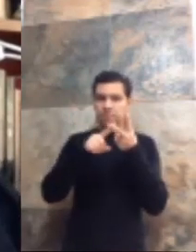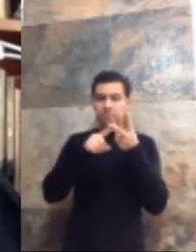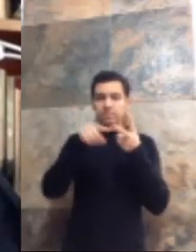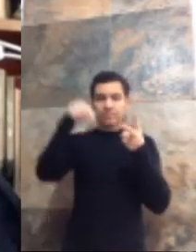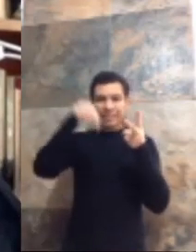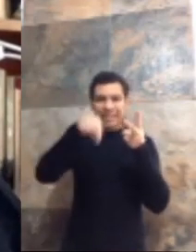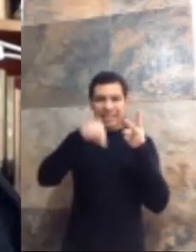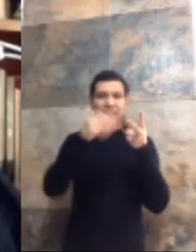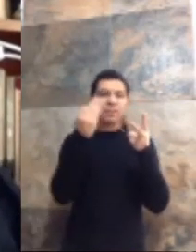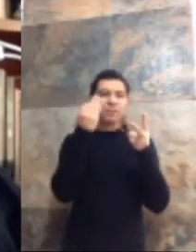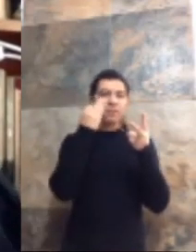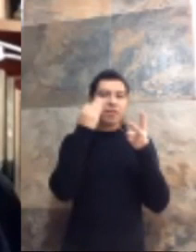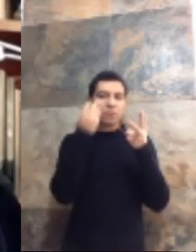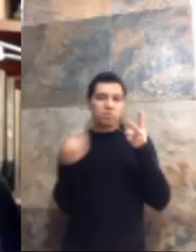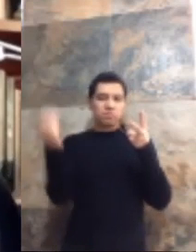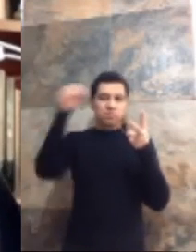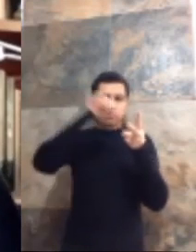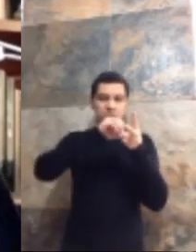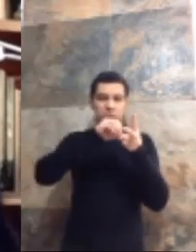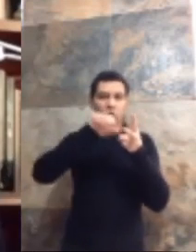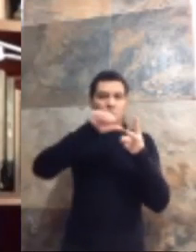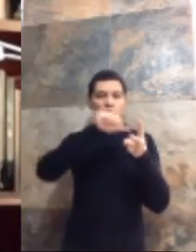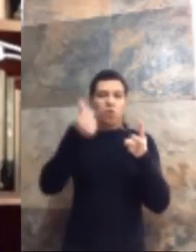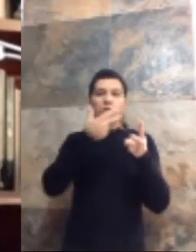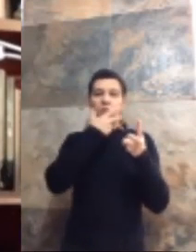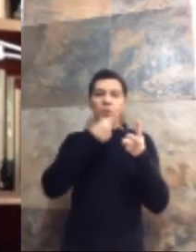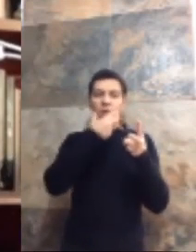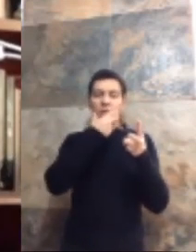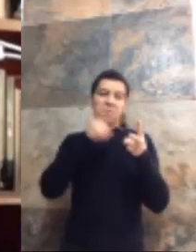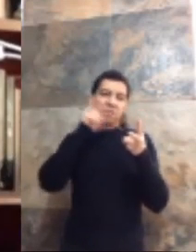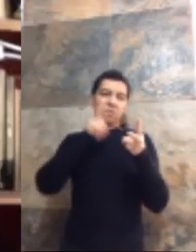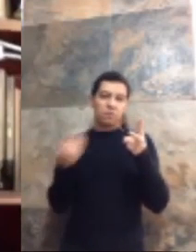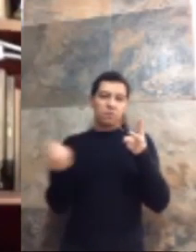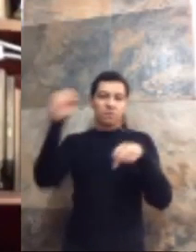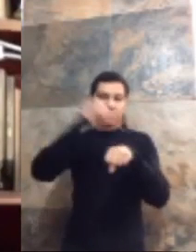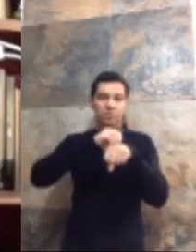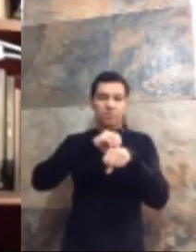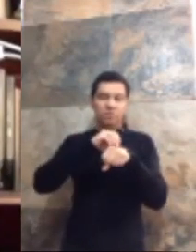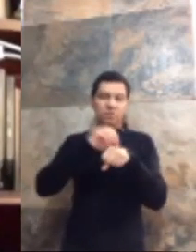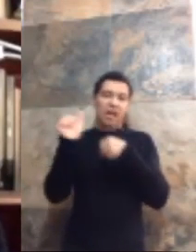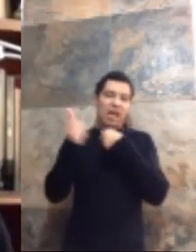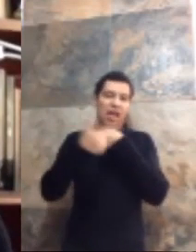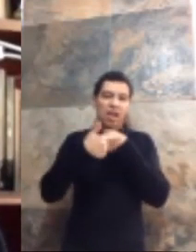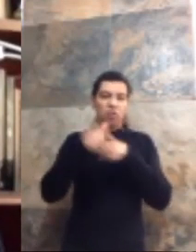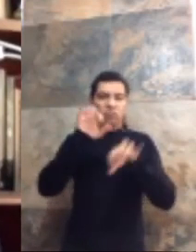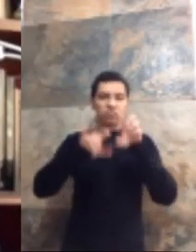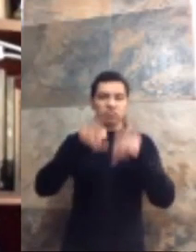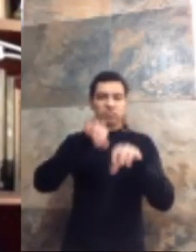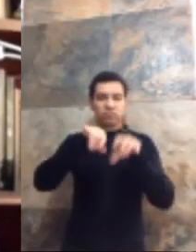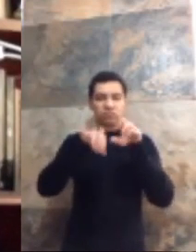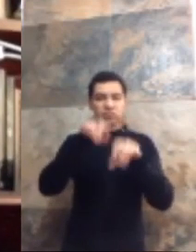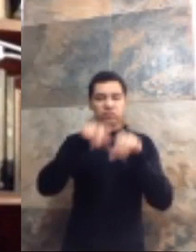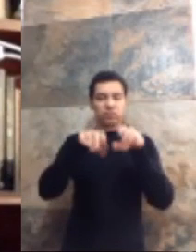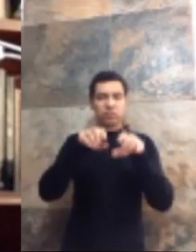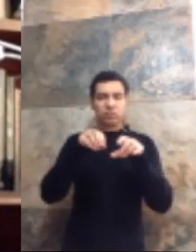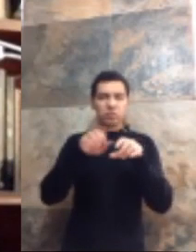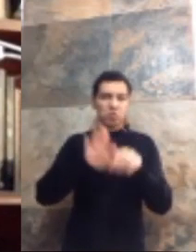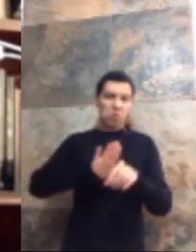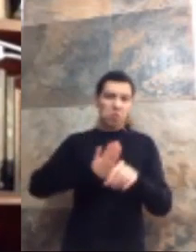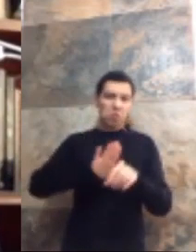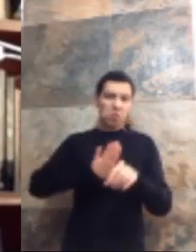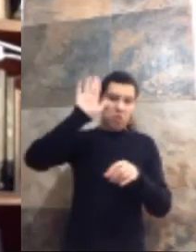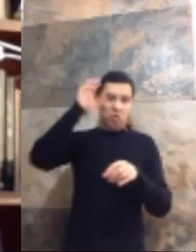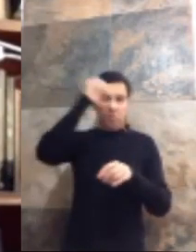que apareció ahí, que yo creo que ya a lo largo de la plática se habrá